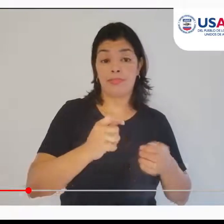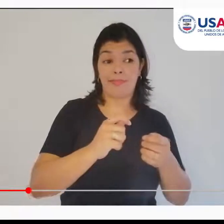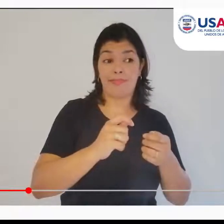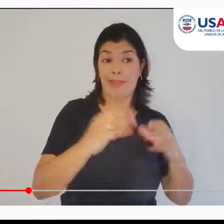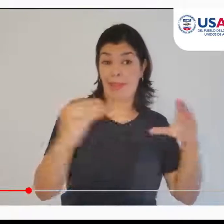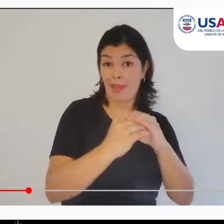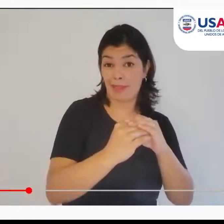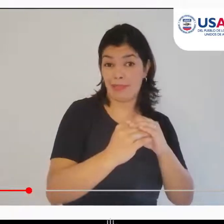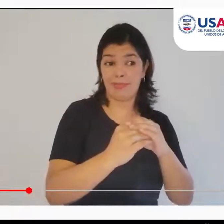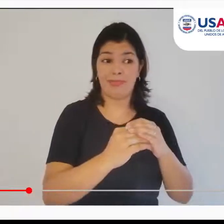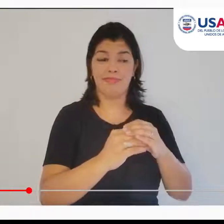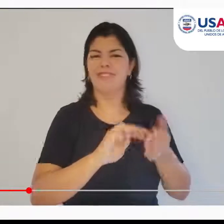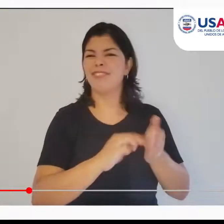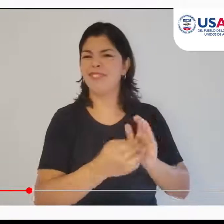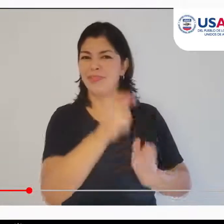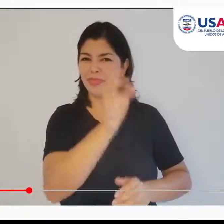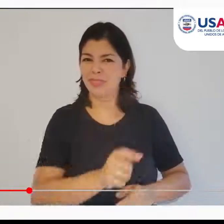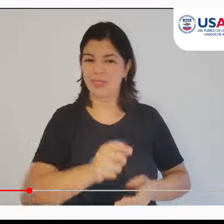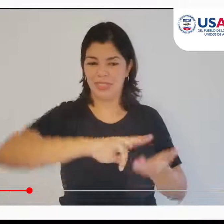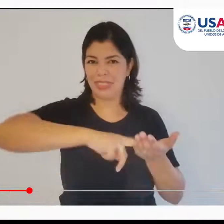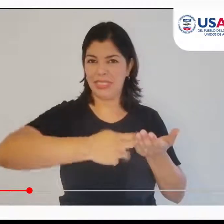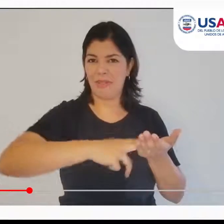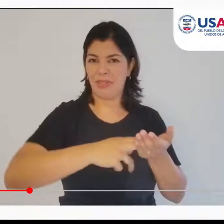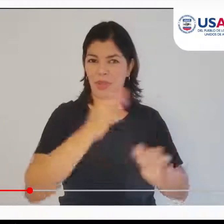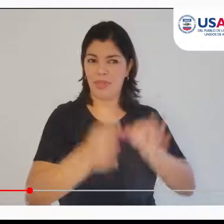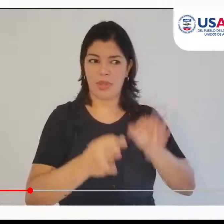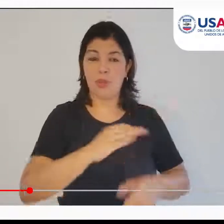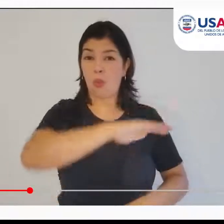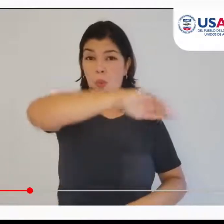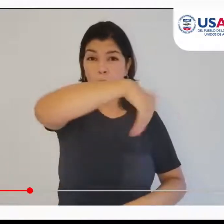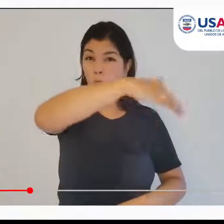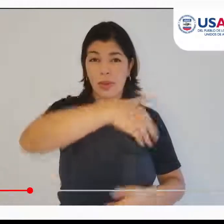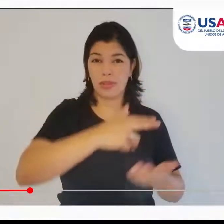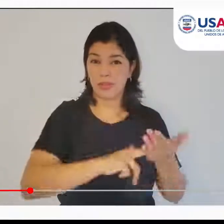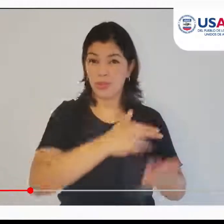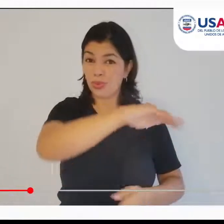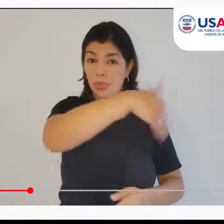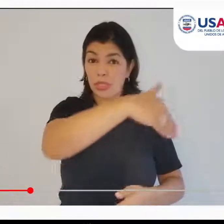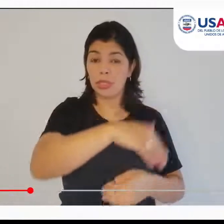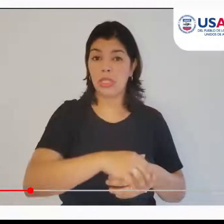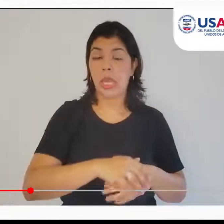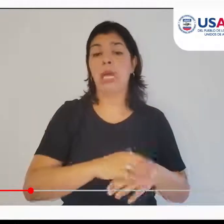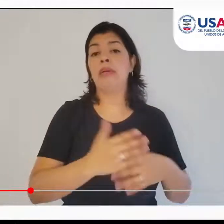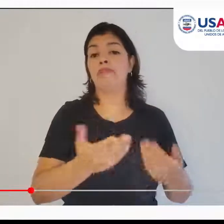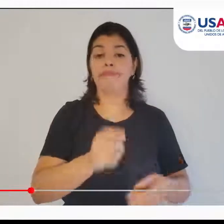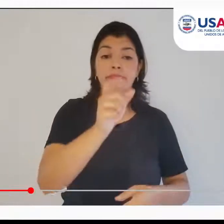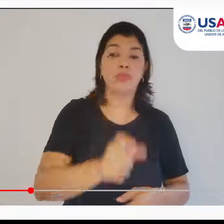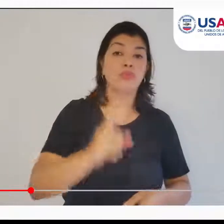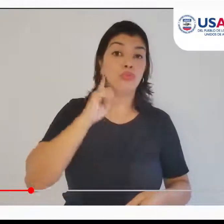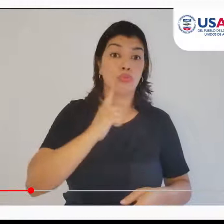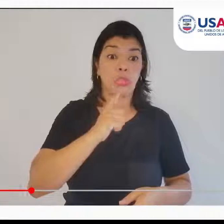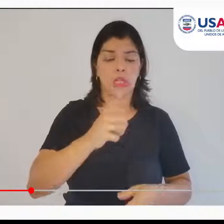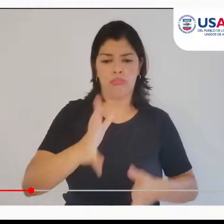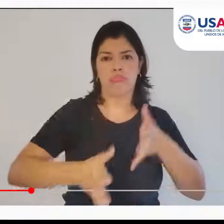en este caso contar con un servicio de interpretación en un juzgado, entonces la persona con discapacidad, si es usuaria de la lengua de